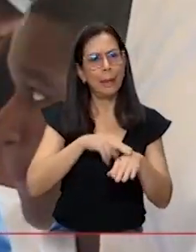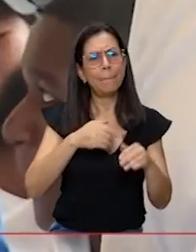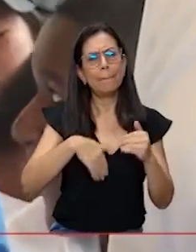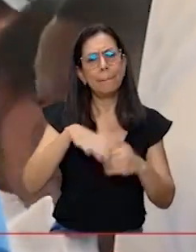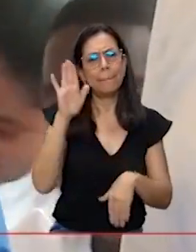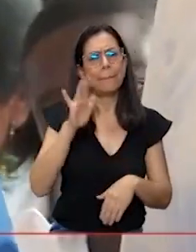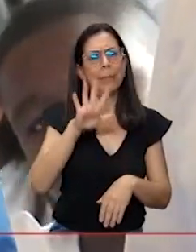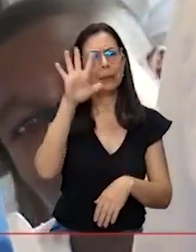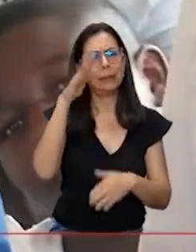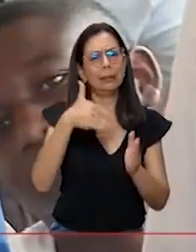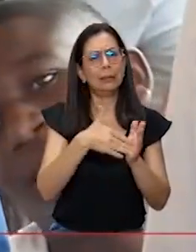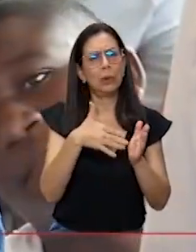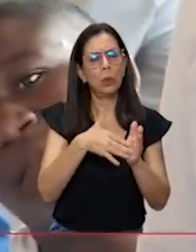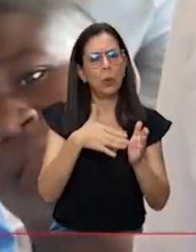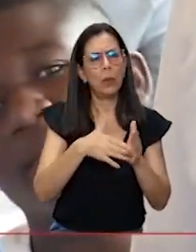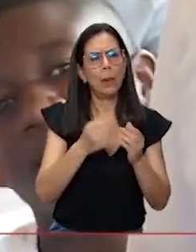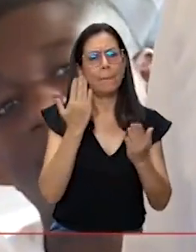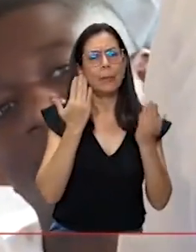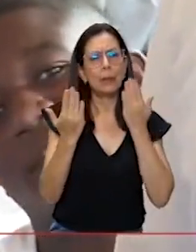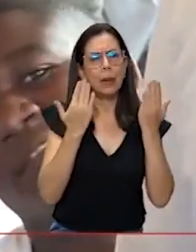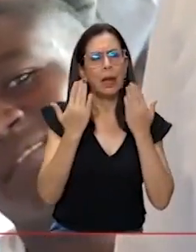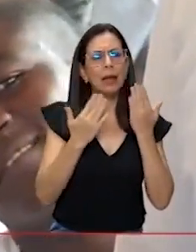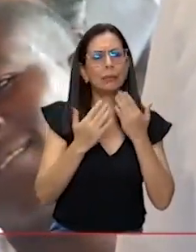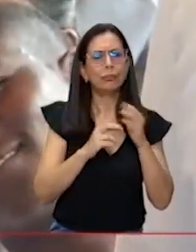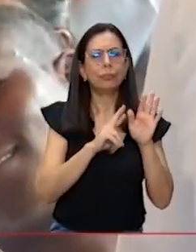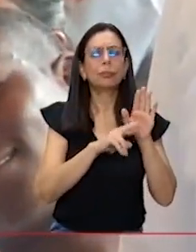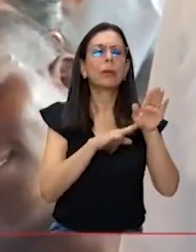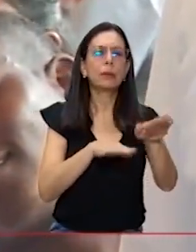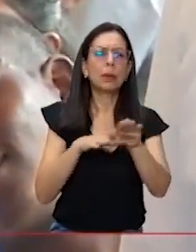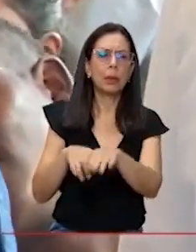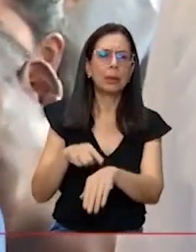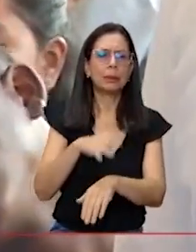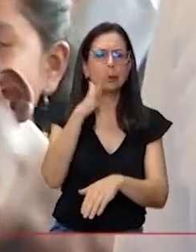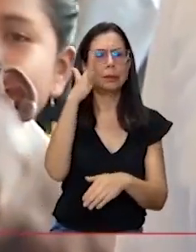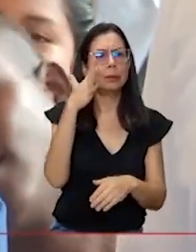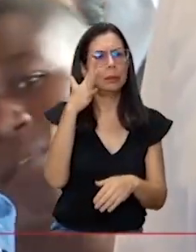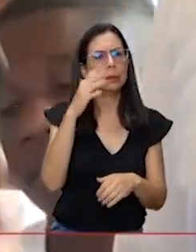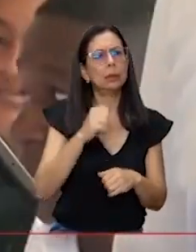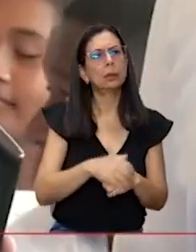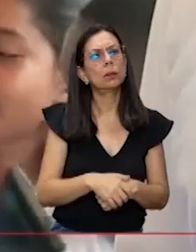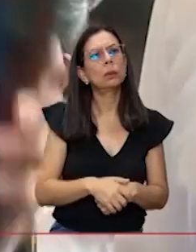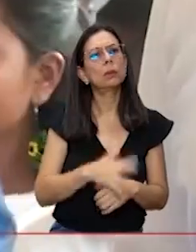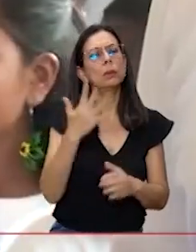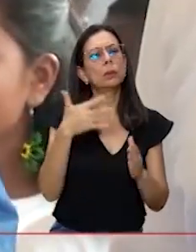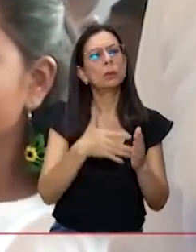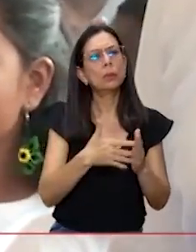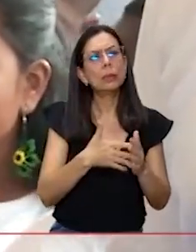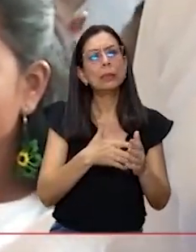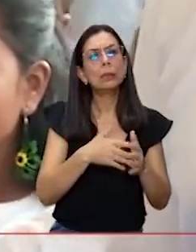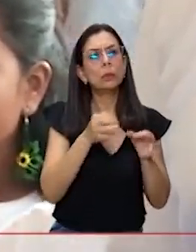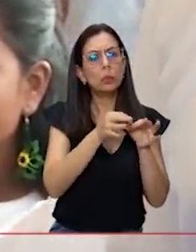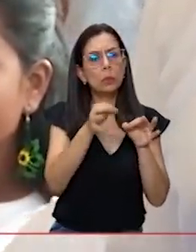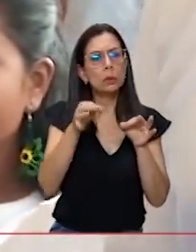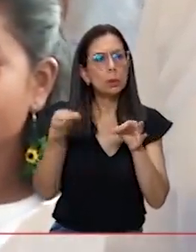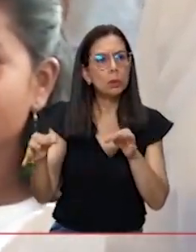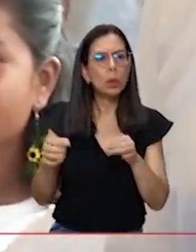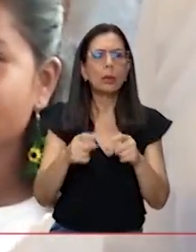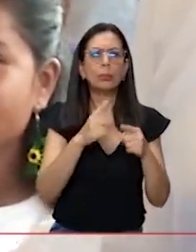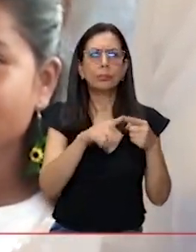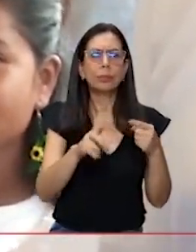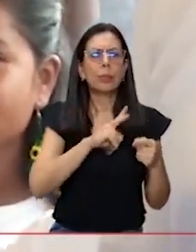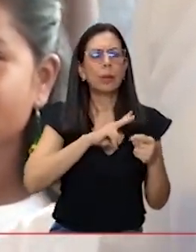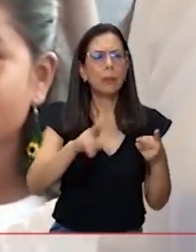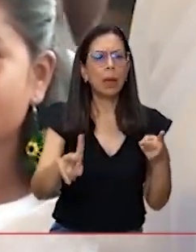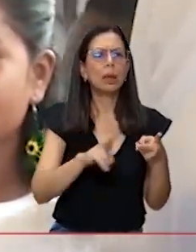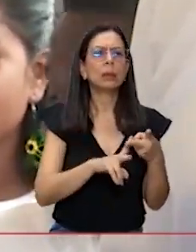5.000 campesinos en representación de 19 municipios de los departamentos de Chocó, Valle del Cauca, Cauca y Nariño, les